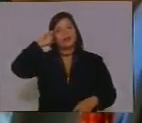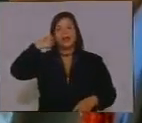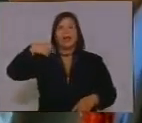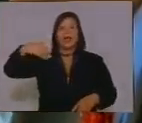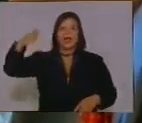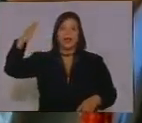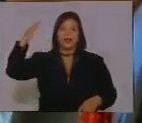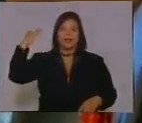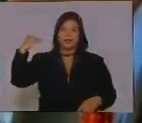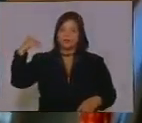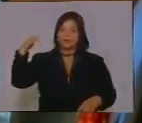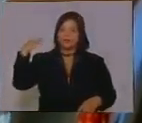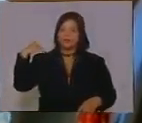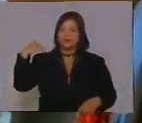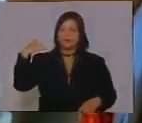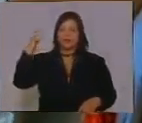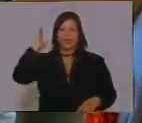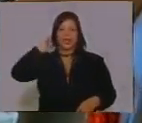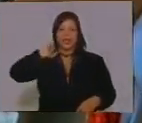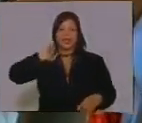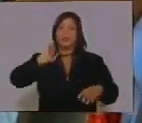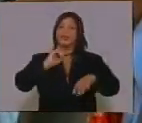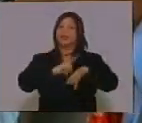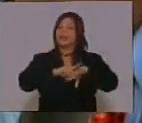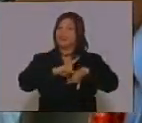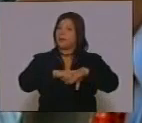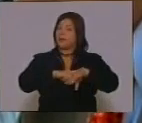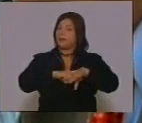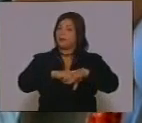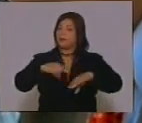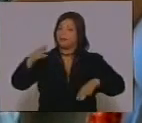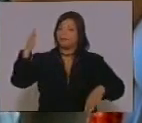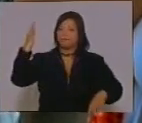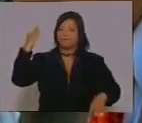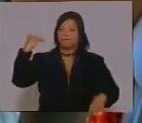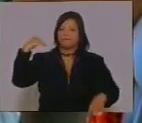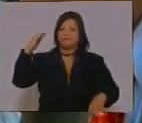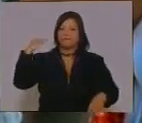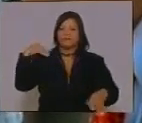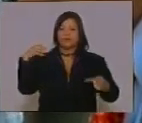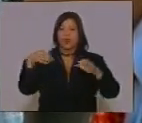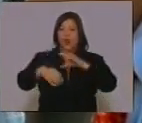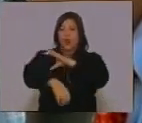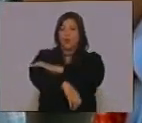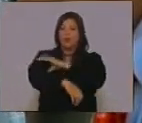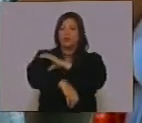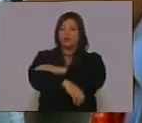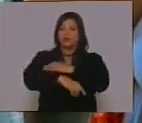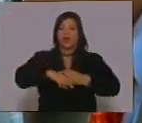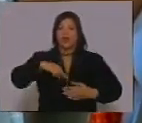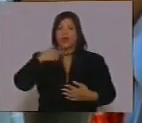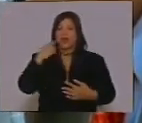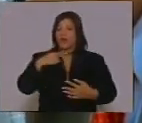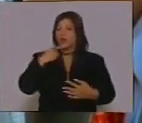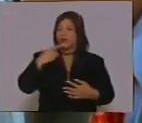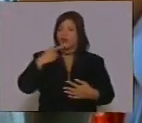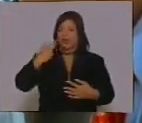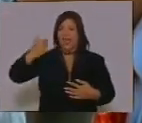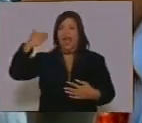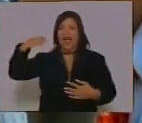aquel tiempo, cuando el sector de oposición no quiso hablar en la